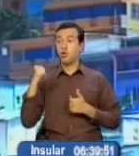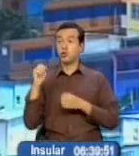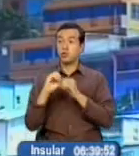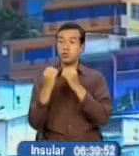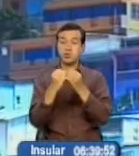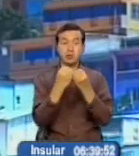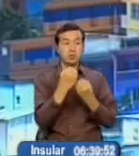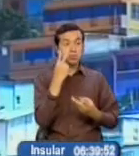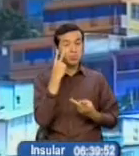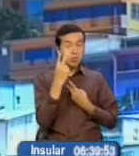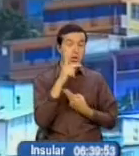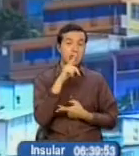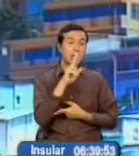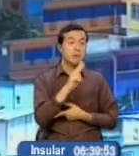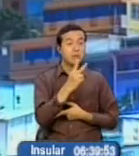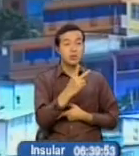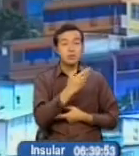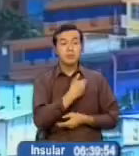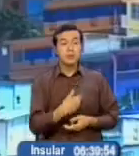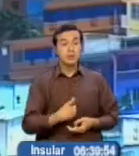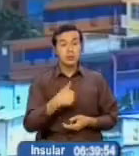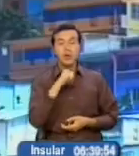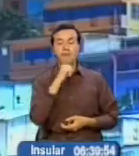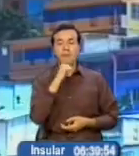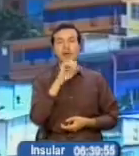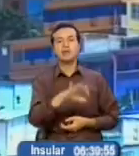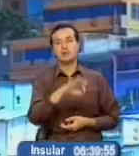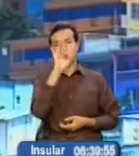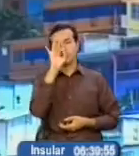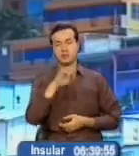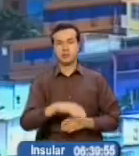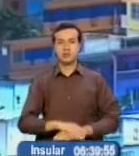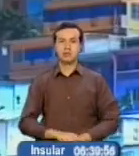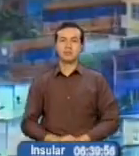aún analizan a los aspirantes a la vicepresidencia de la República.